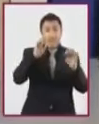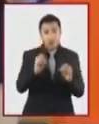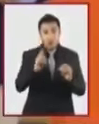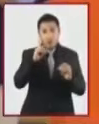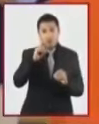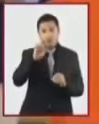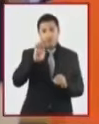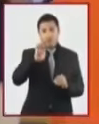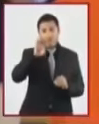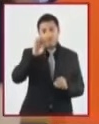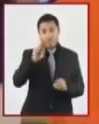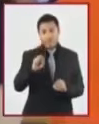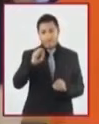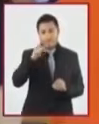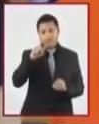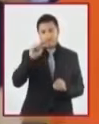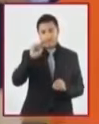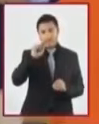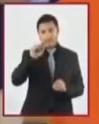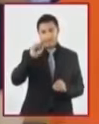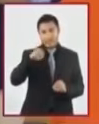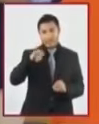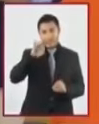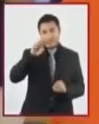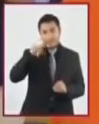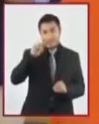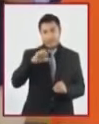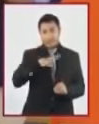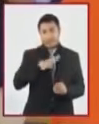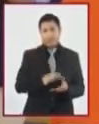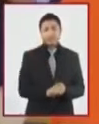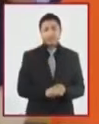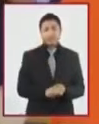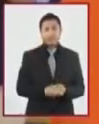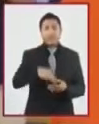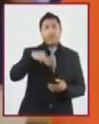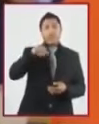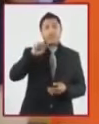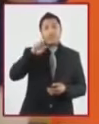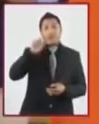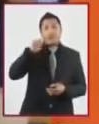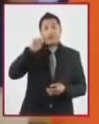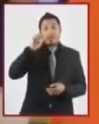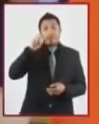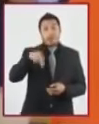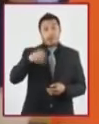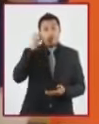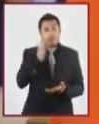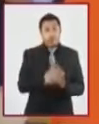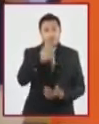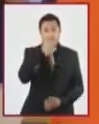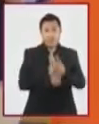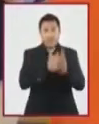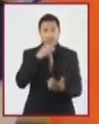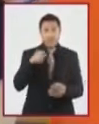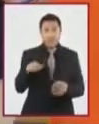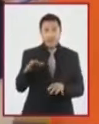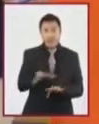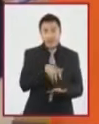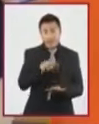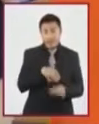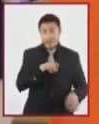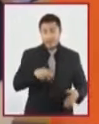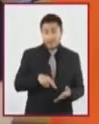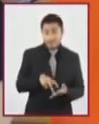tendremos. El maratón es la única carrera a pie del programa de atletismo en los Juegos Olímpicos, que